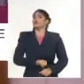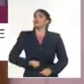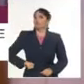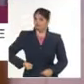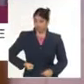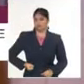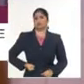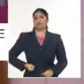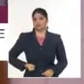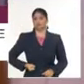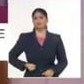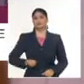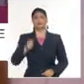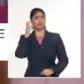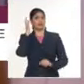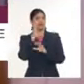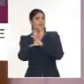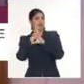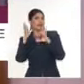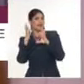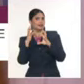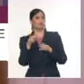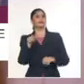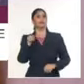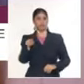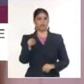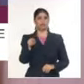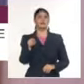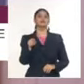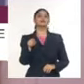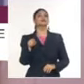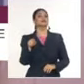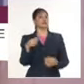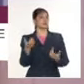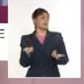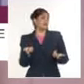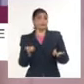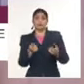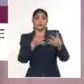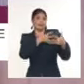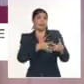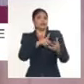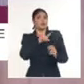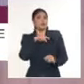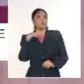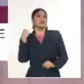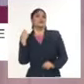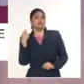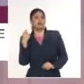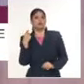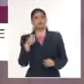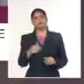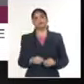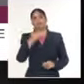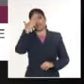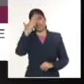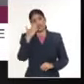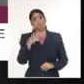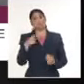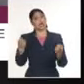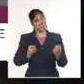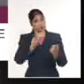inteligencia política, consigue vencer a los Estados Unidos. Porque vencerlo es el no haber sido derrotado.